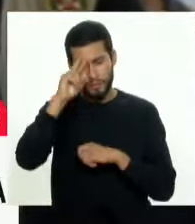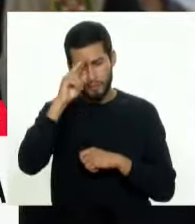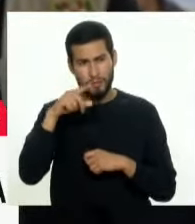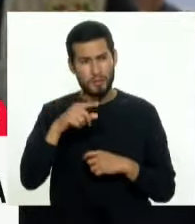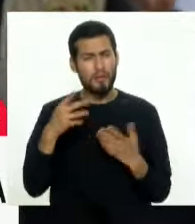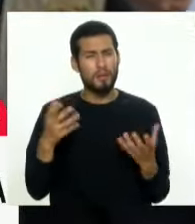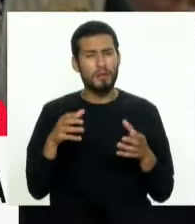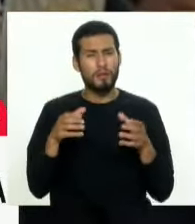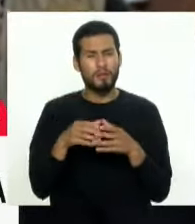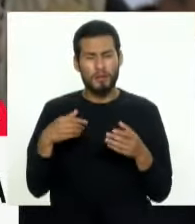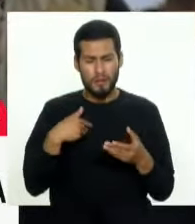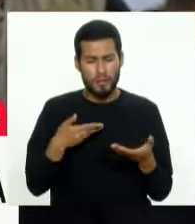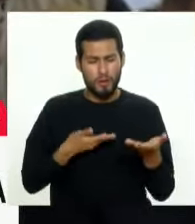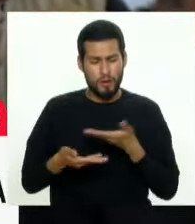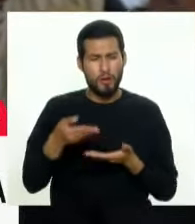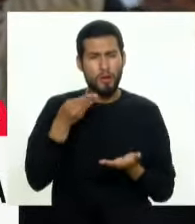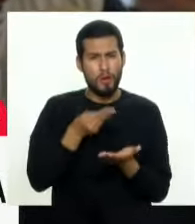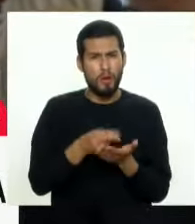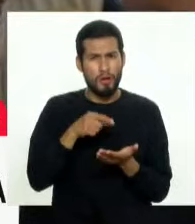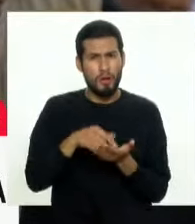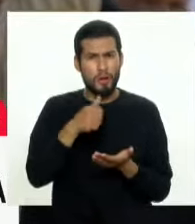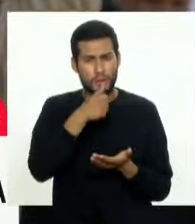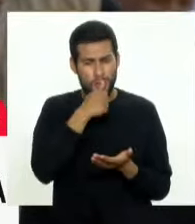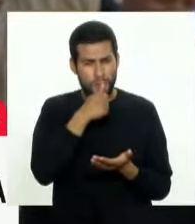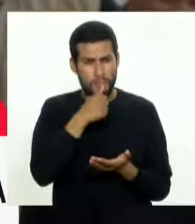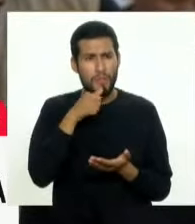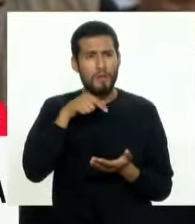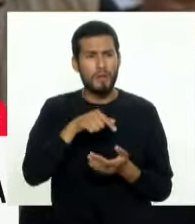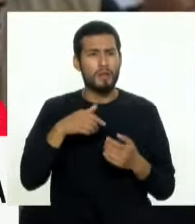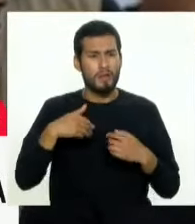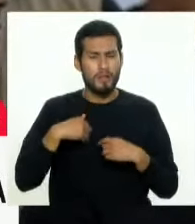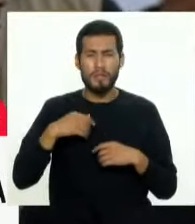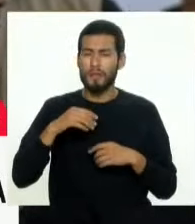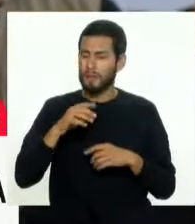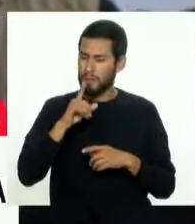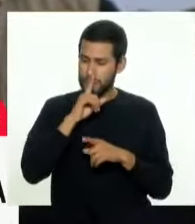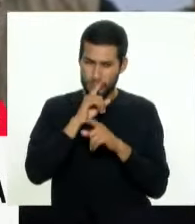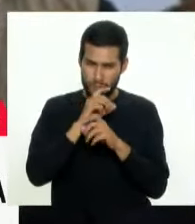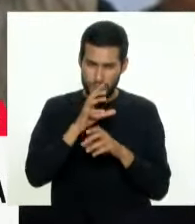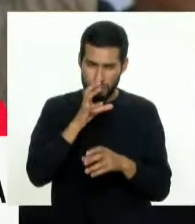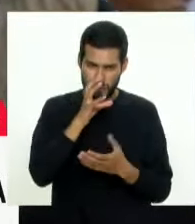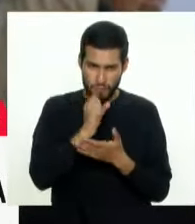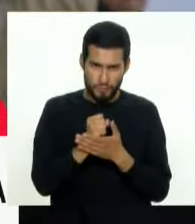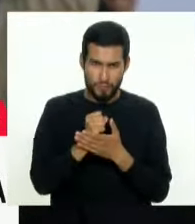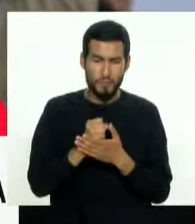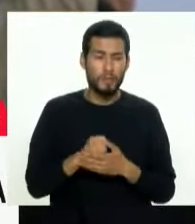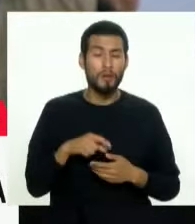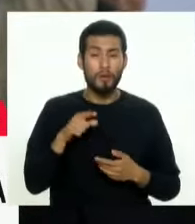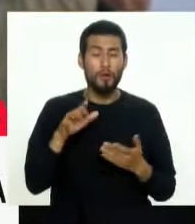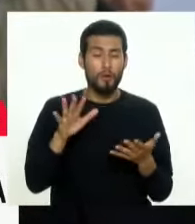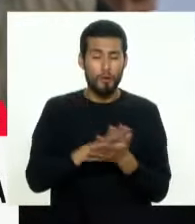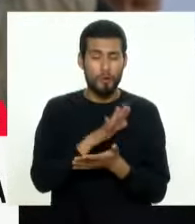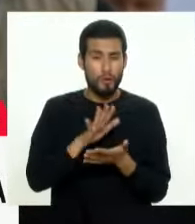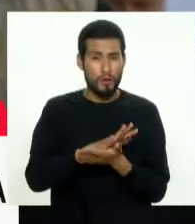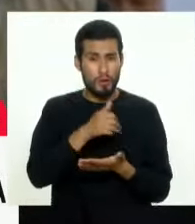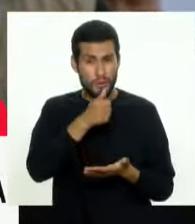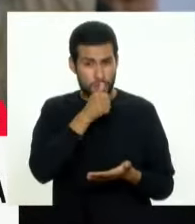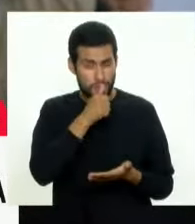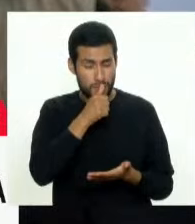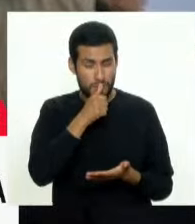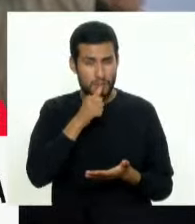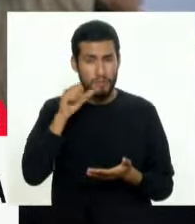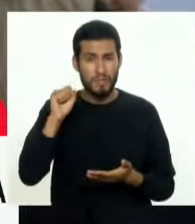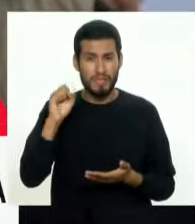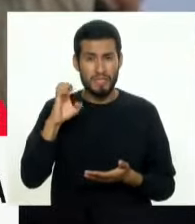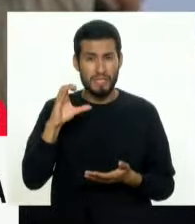manejan documentos de carácter secreto y reservado. Y cuando es un documento secreto,